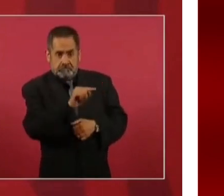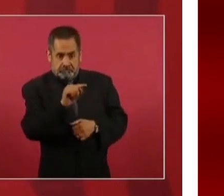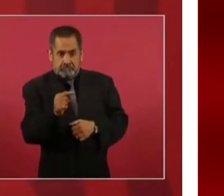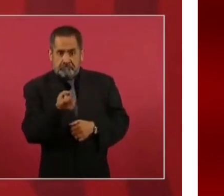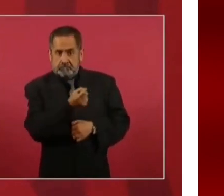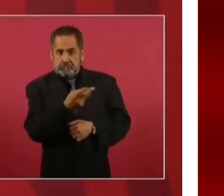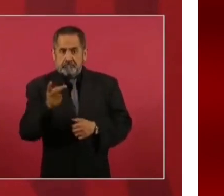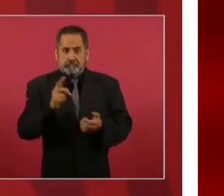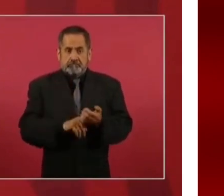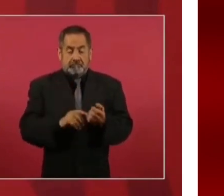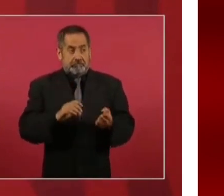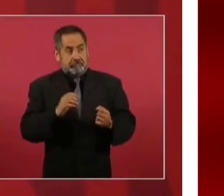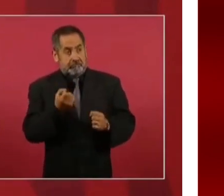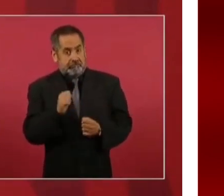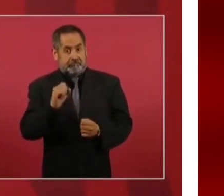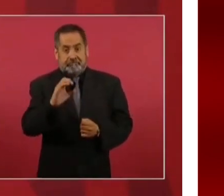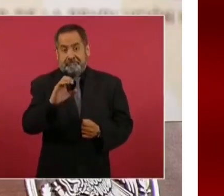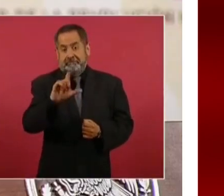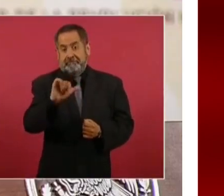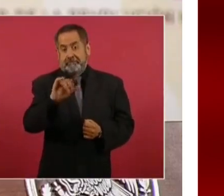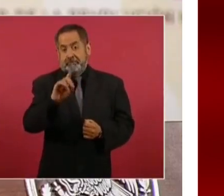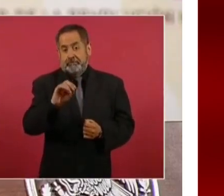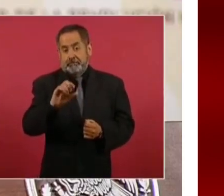a Claudia X. González, a